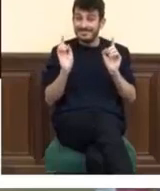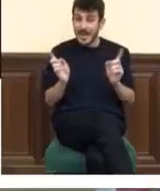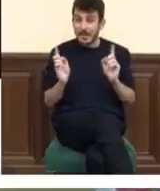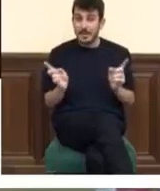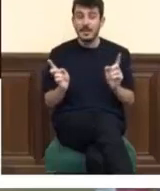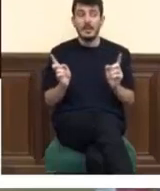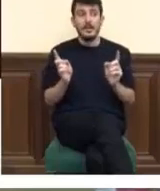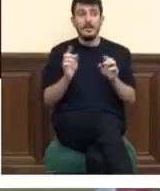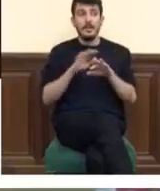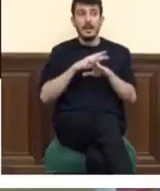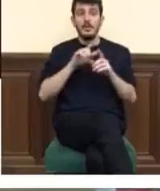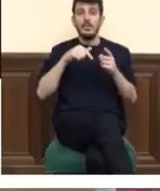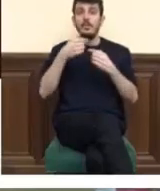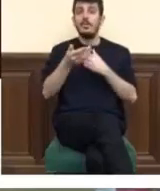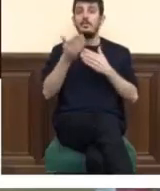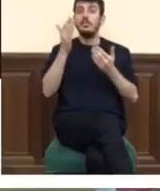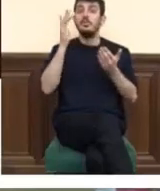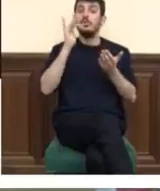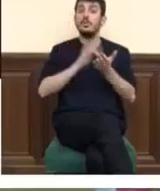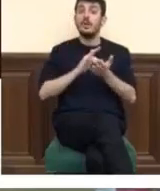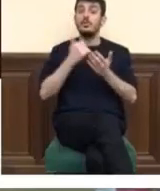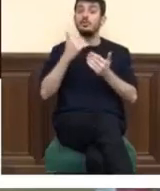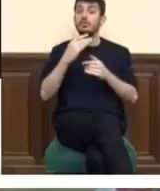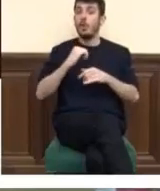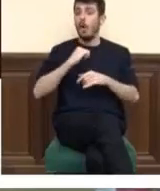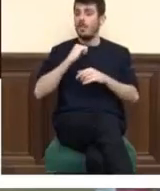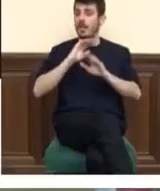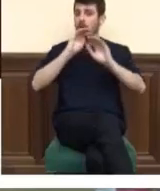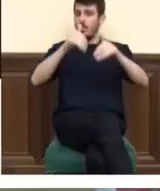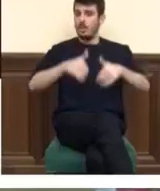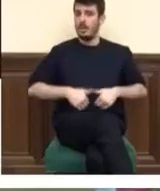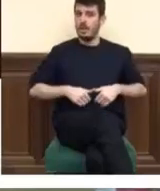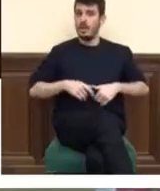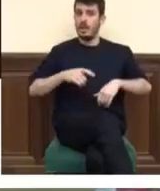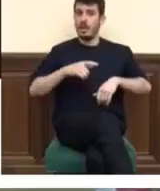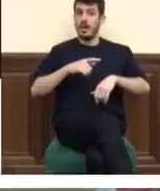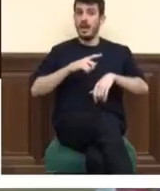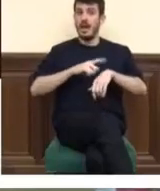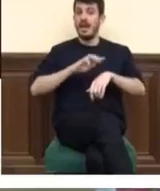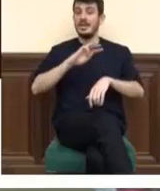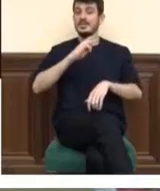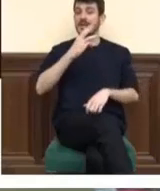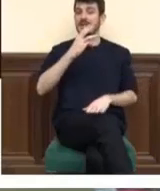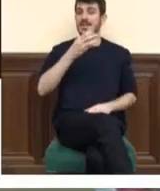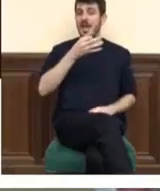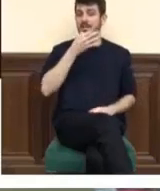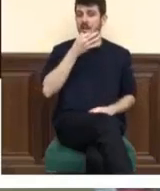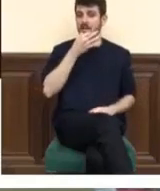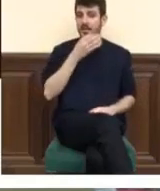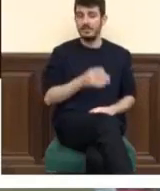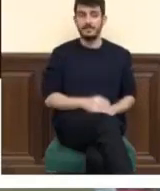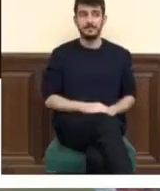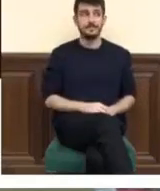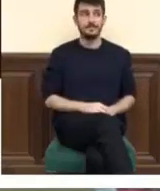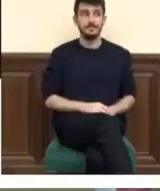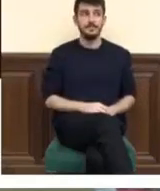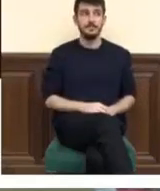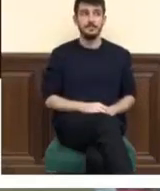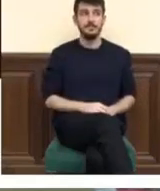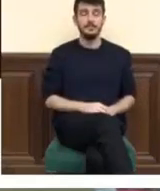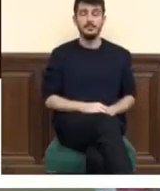lista para volver a su hospital a las 3 de la tarde y que